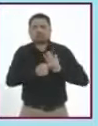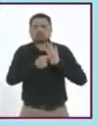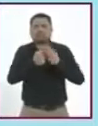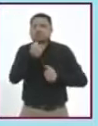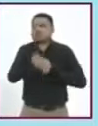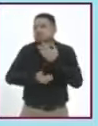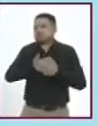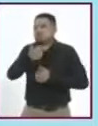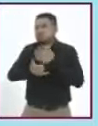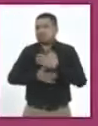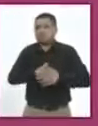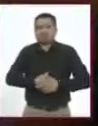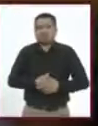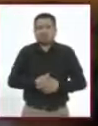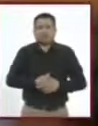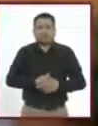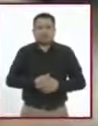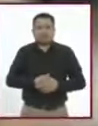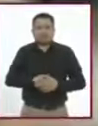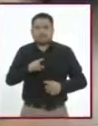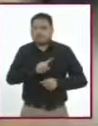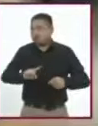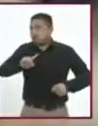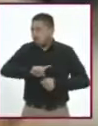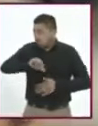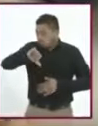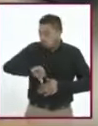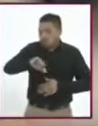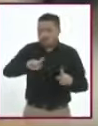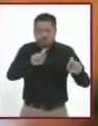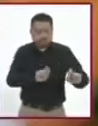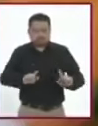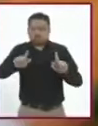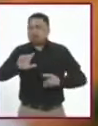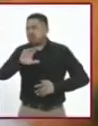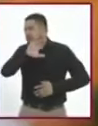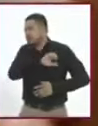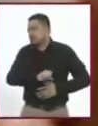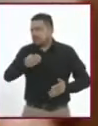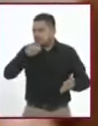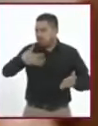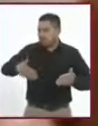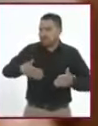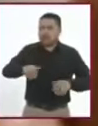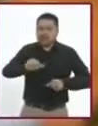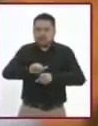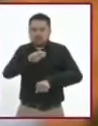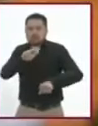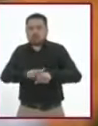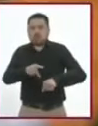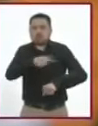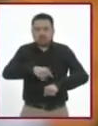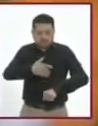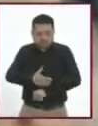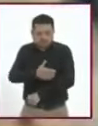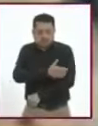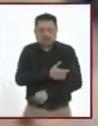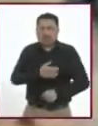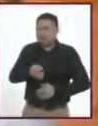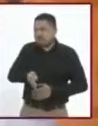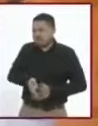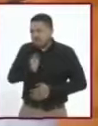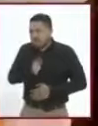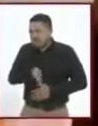oral. El día de hoy, en su programa favorito Cocina de Autor, nos acompañan en el Café